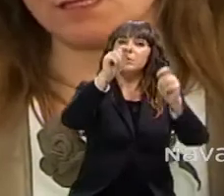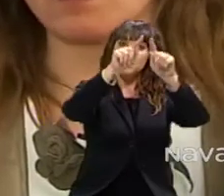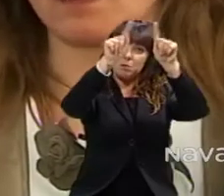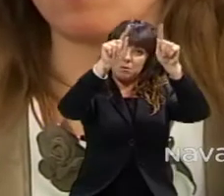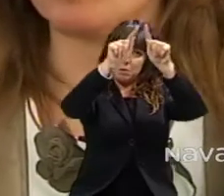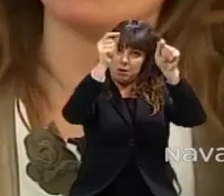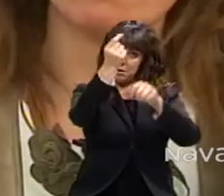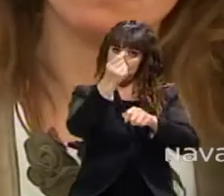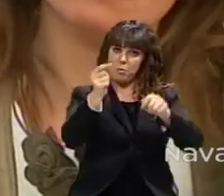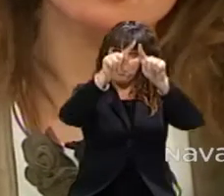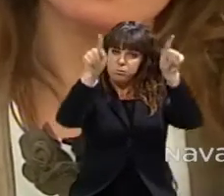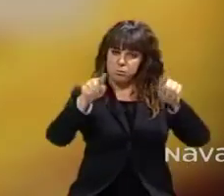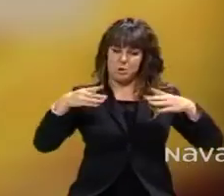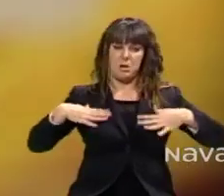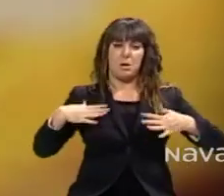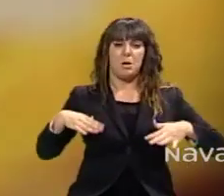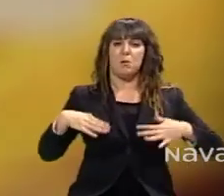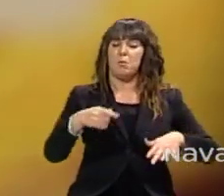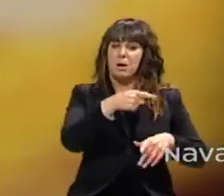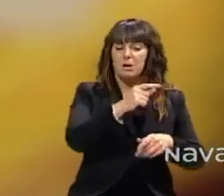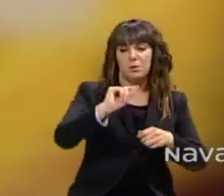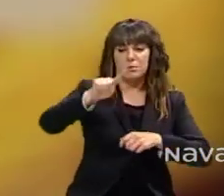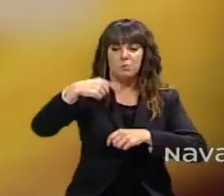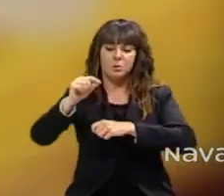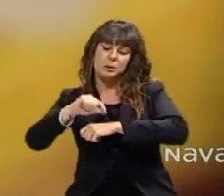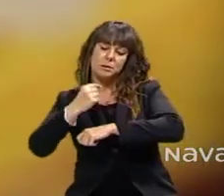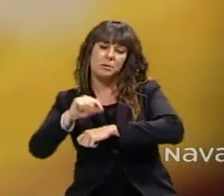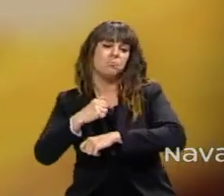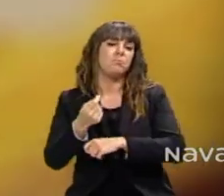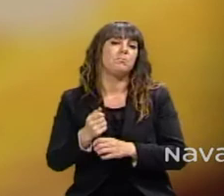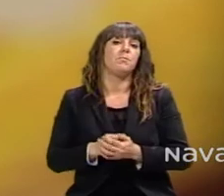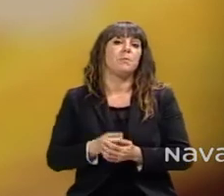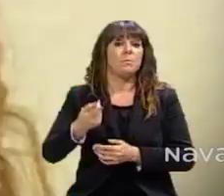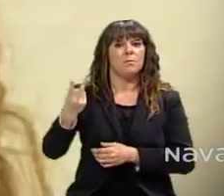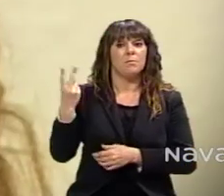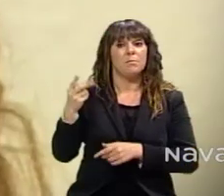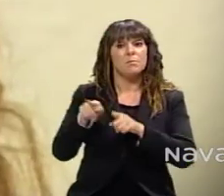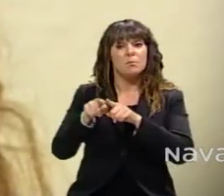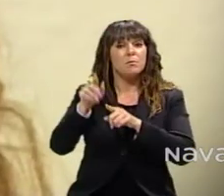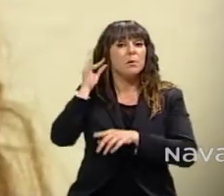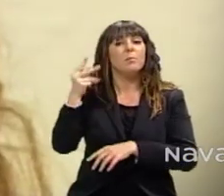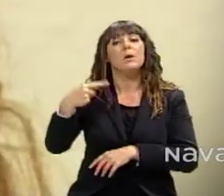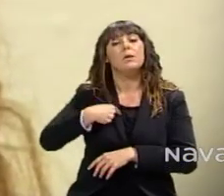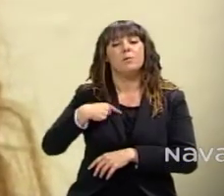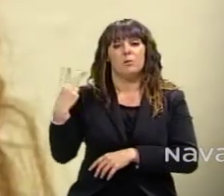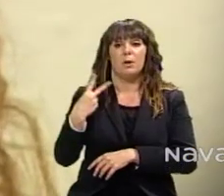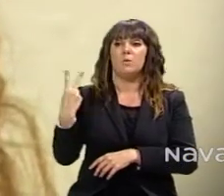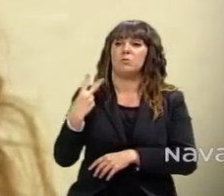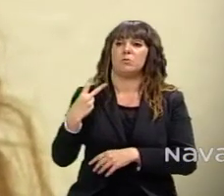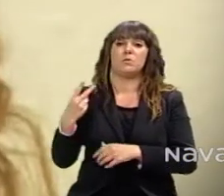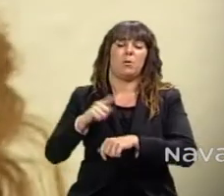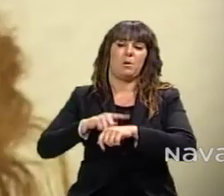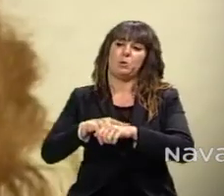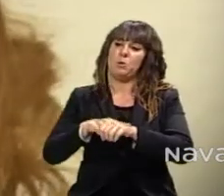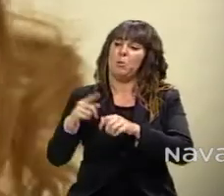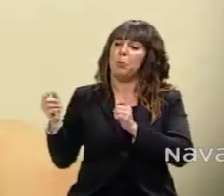las prendas y está quedando muy bien la verdad. Estamos pasando más tiempo juntas, estamos compartiendo muchas cosas buenas y cosas